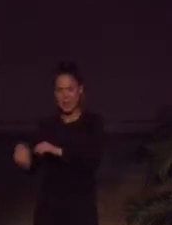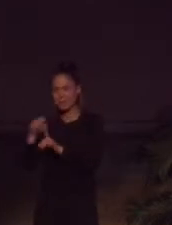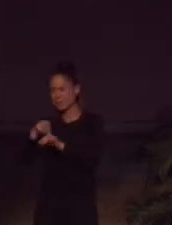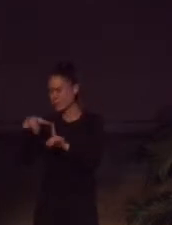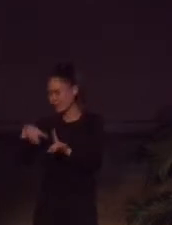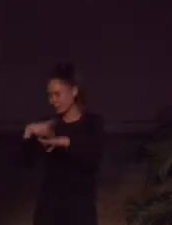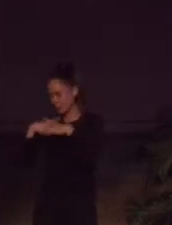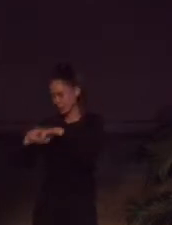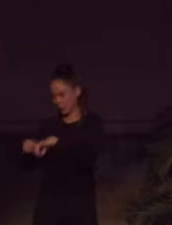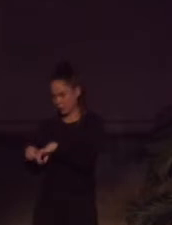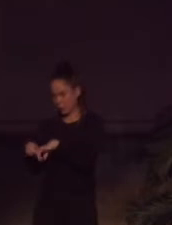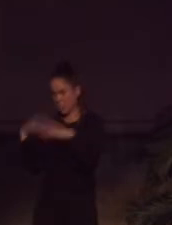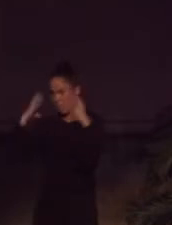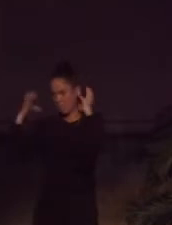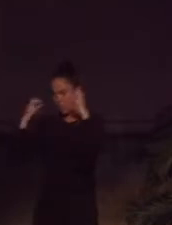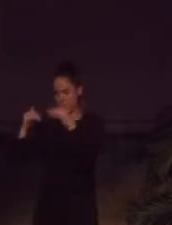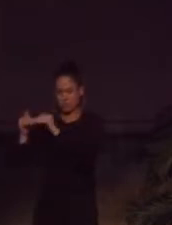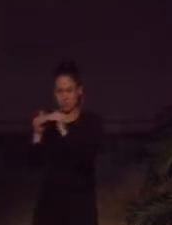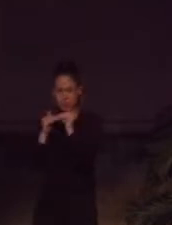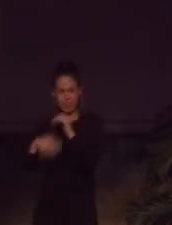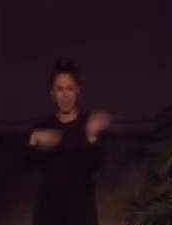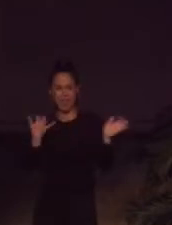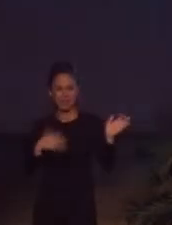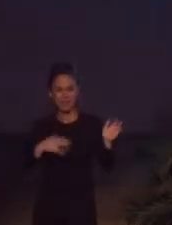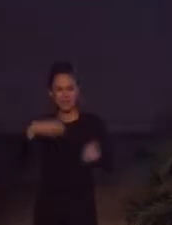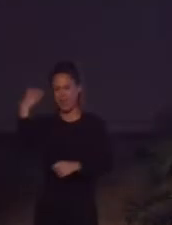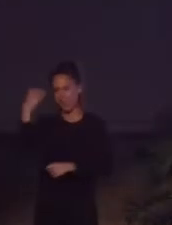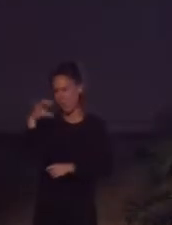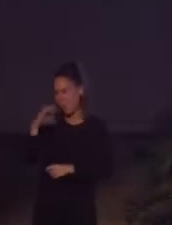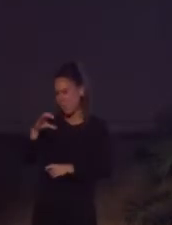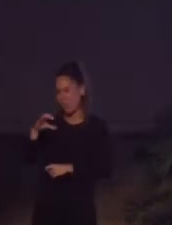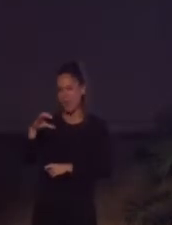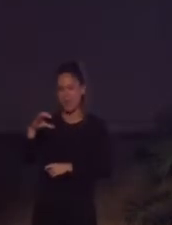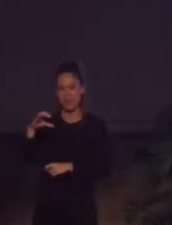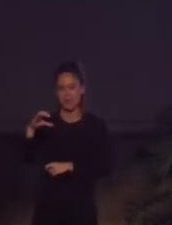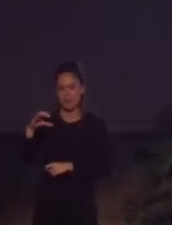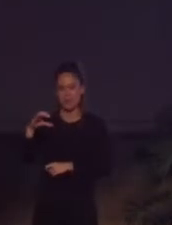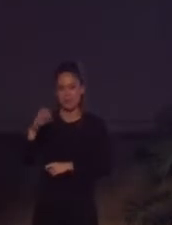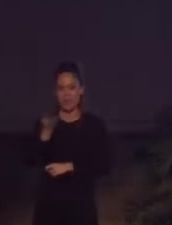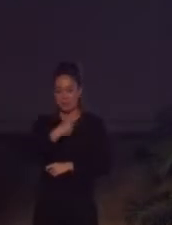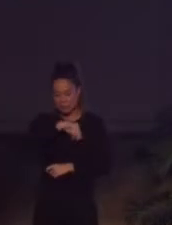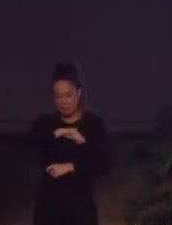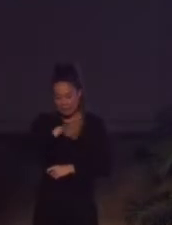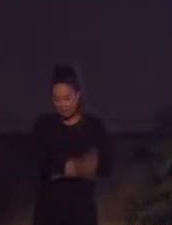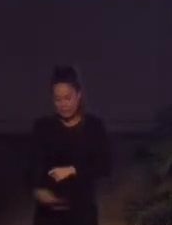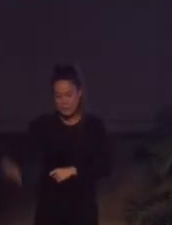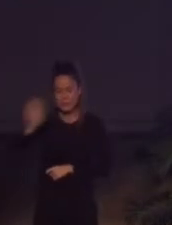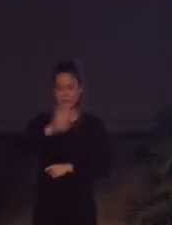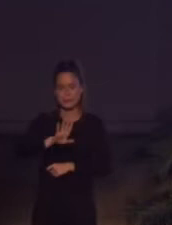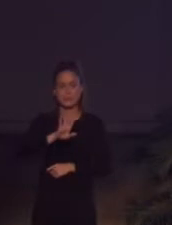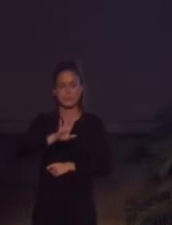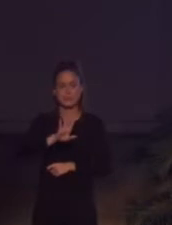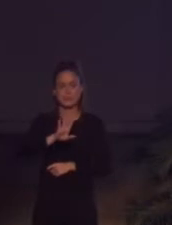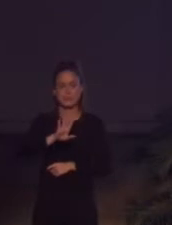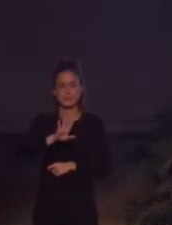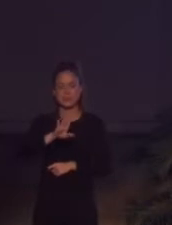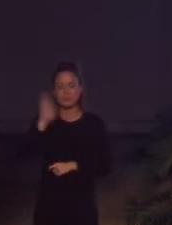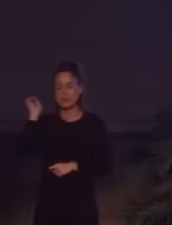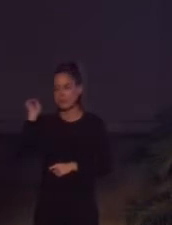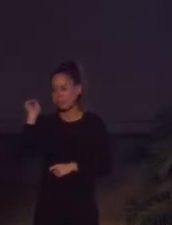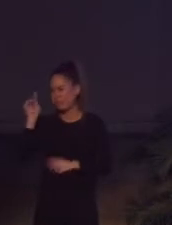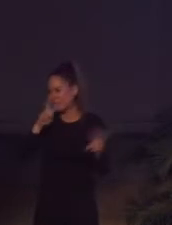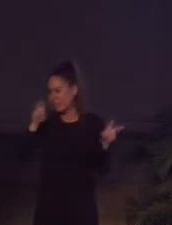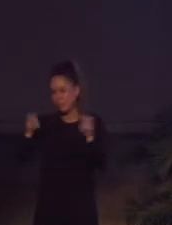perspectivas. Ha traído gente de Argentina, de Colombia, del Estado español. Se ha hablado de